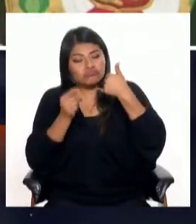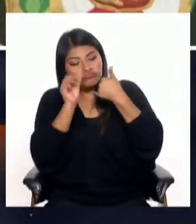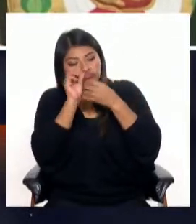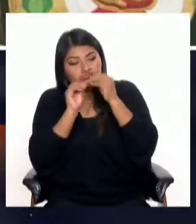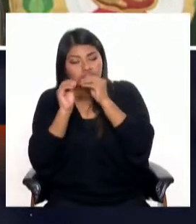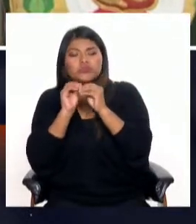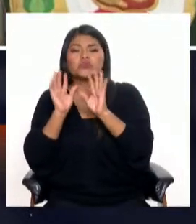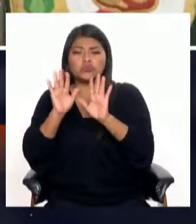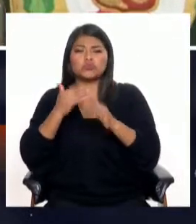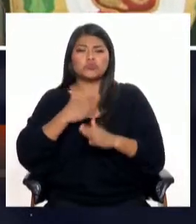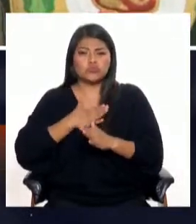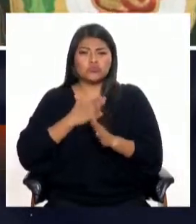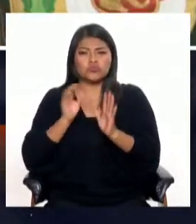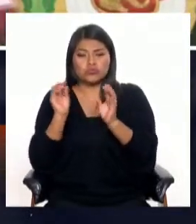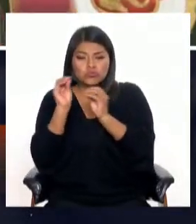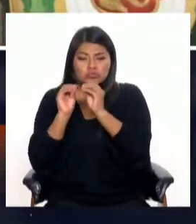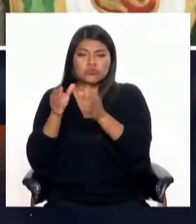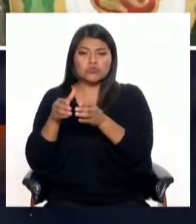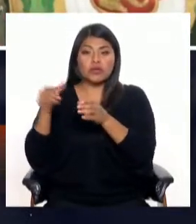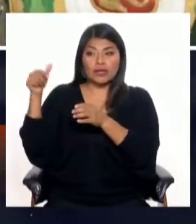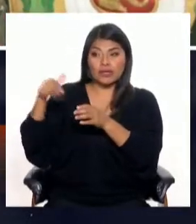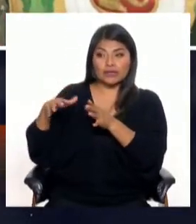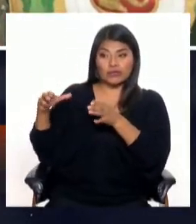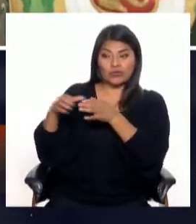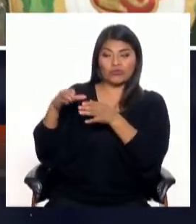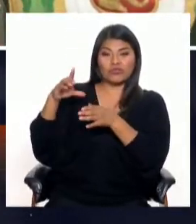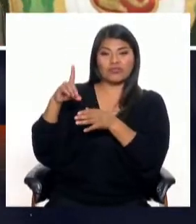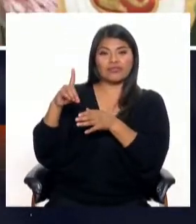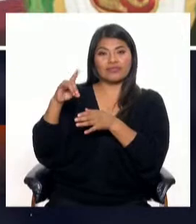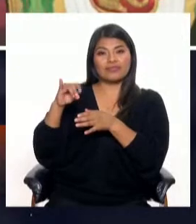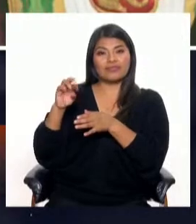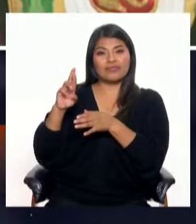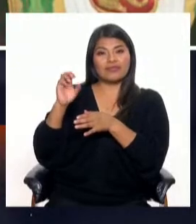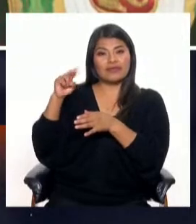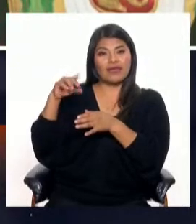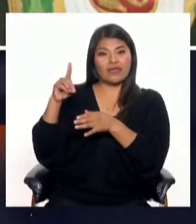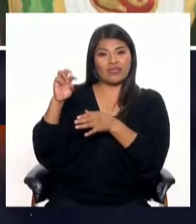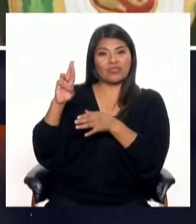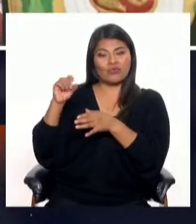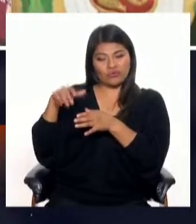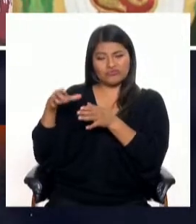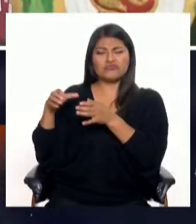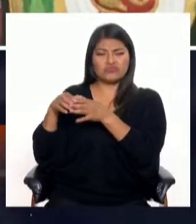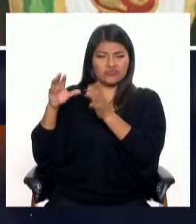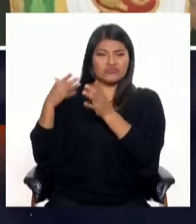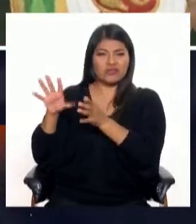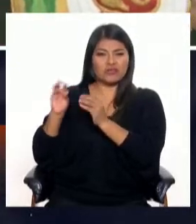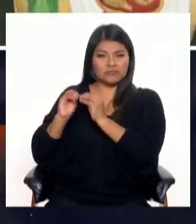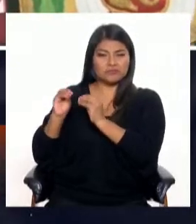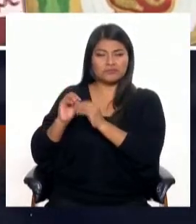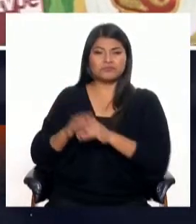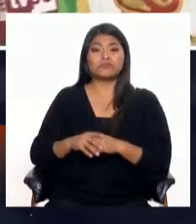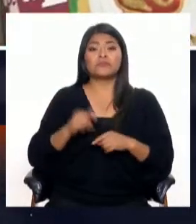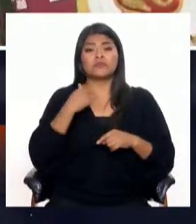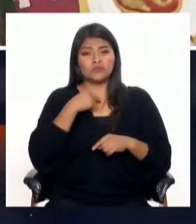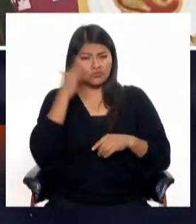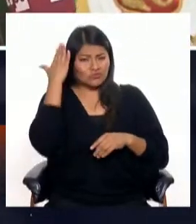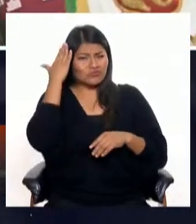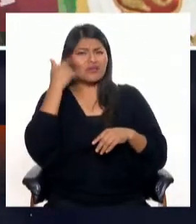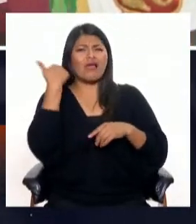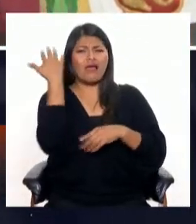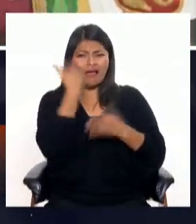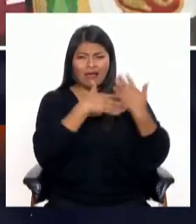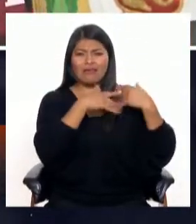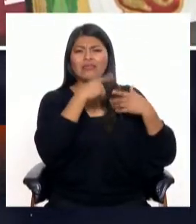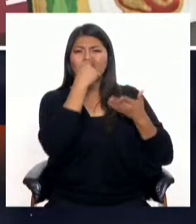un trabajo que hacemos ya acá en Dirandro. Pero ustedes ya tenían elementos de convicción. Ciertamente, nosotros ya veníamos sobre ellos haciéndoles un seguimiento